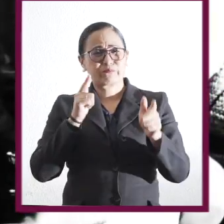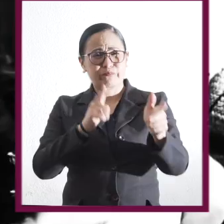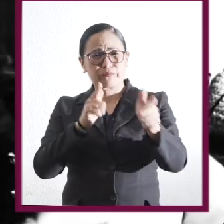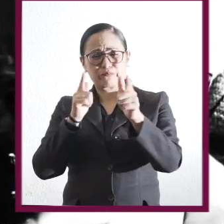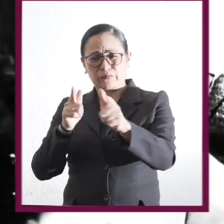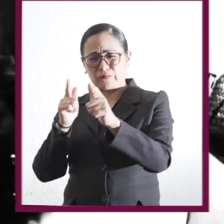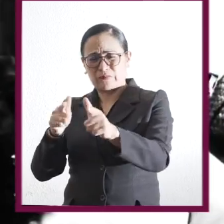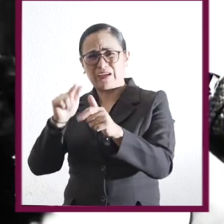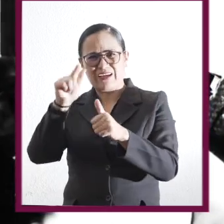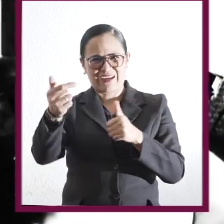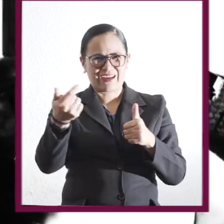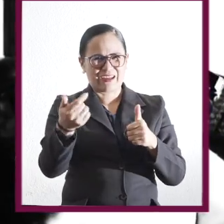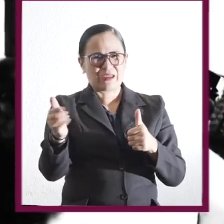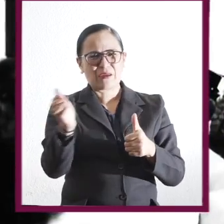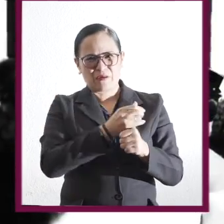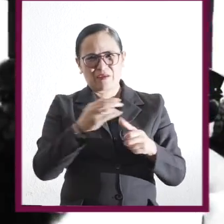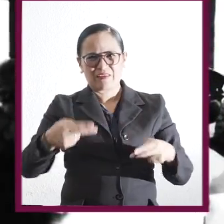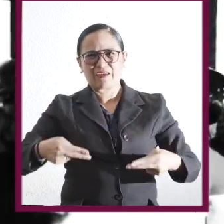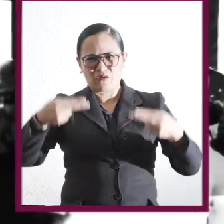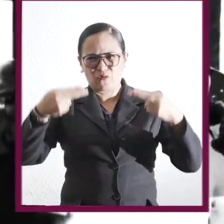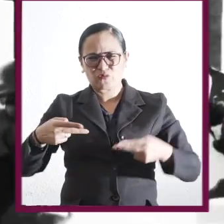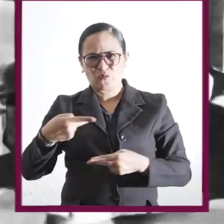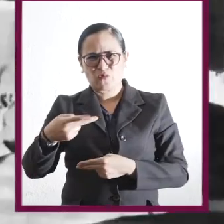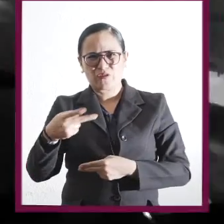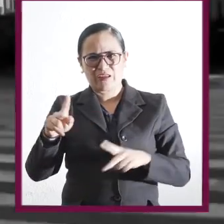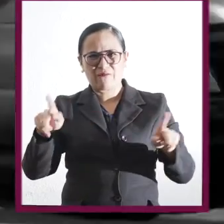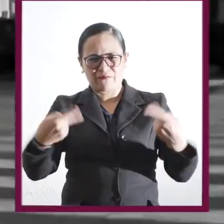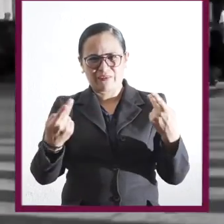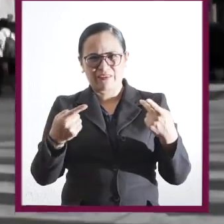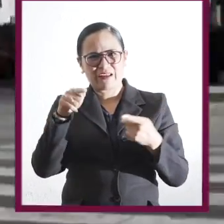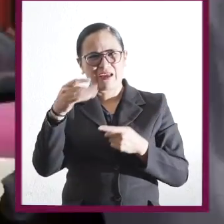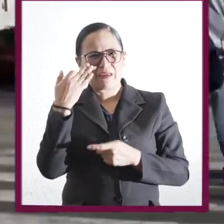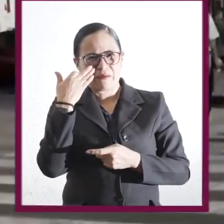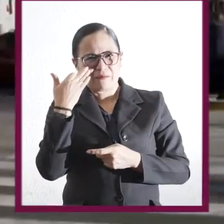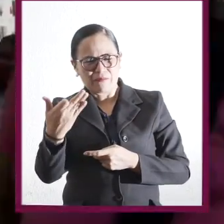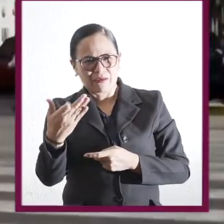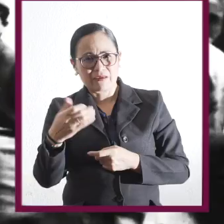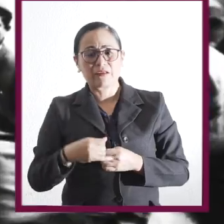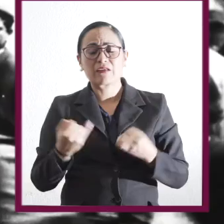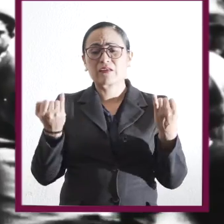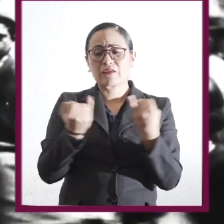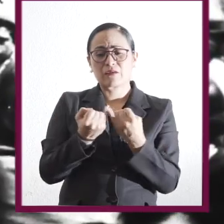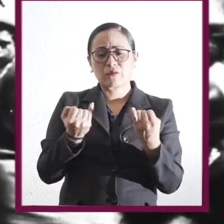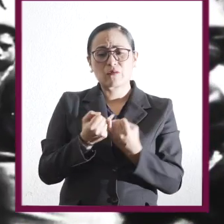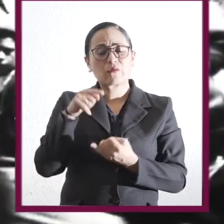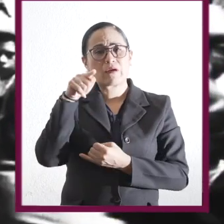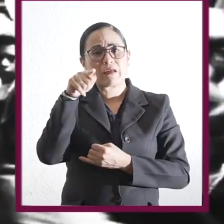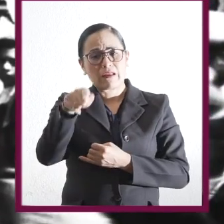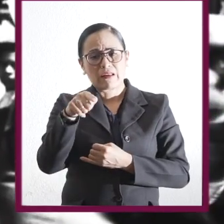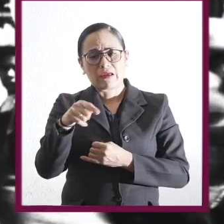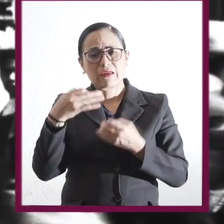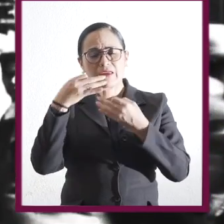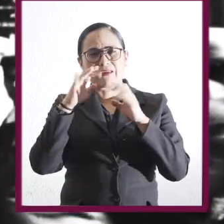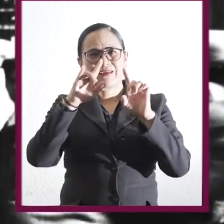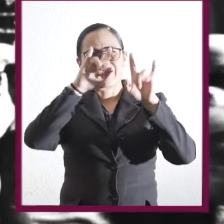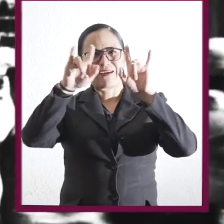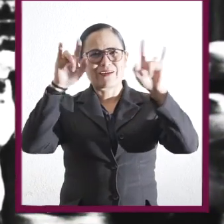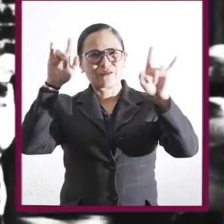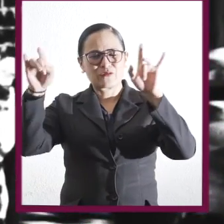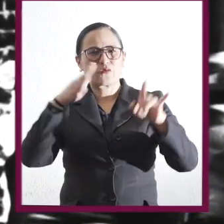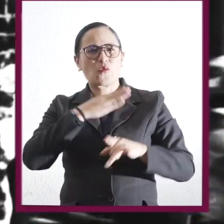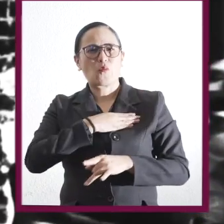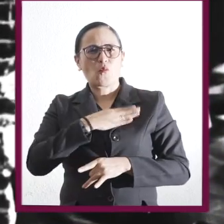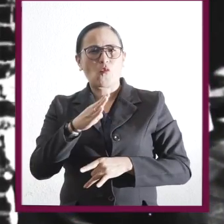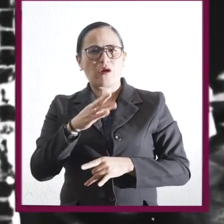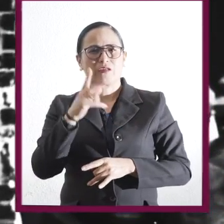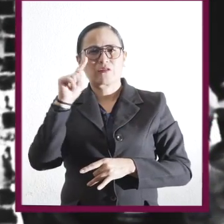Las balas alcanzaron la pulquería La Fronteriza, que estuvo en Valderas y Pujibet, y como detalle curioso, lucía un anuncio del